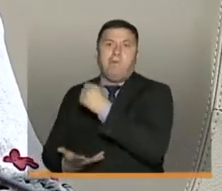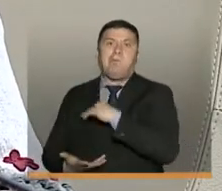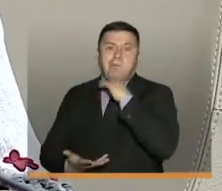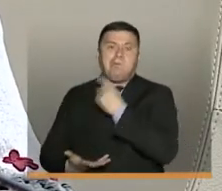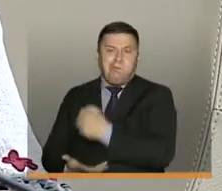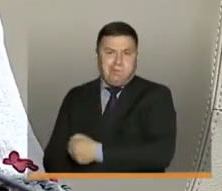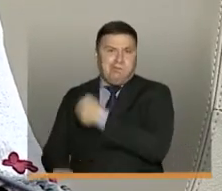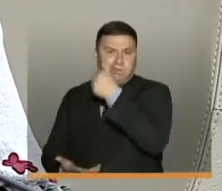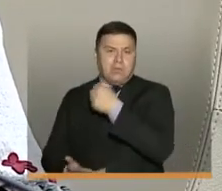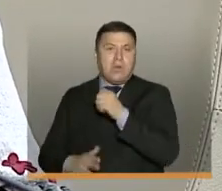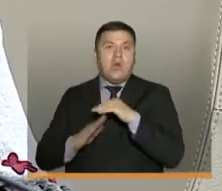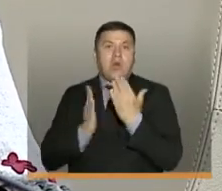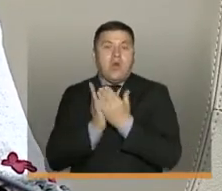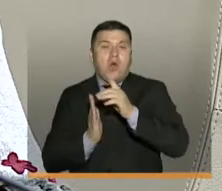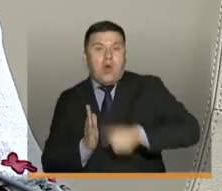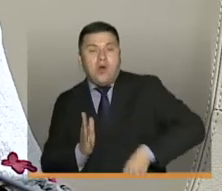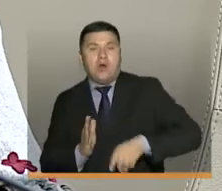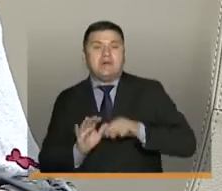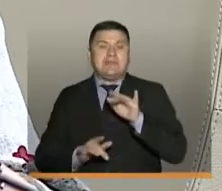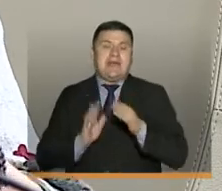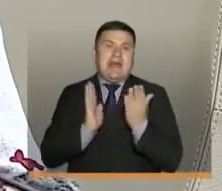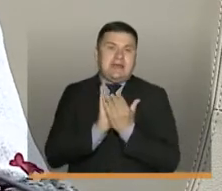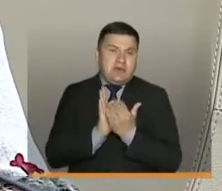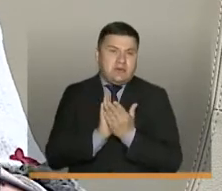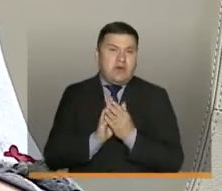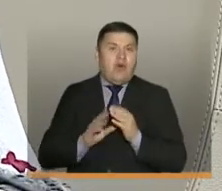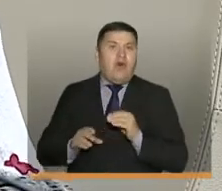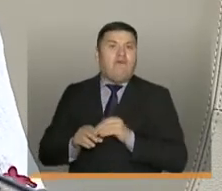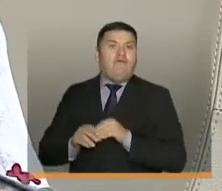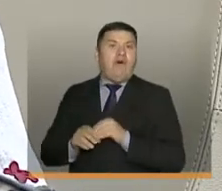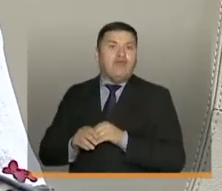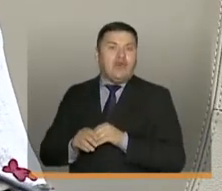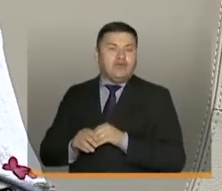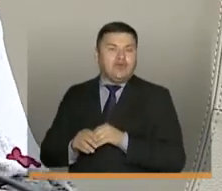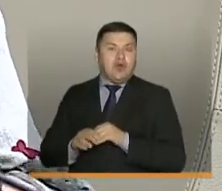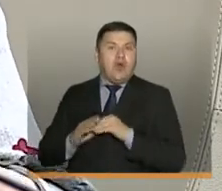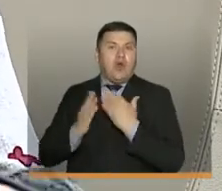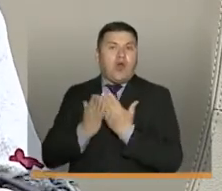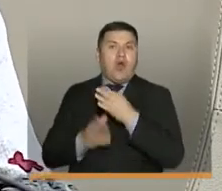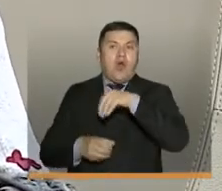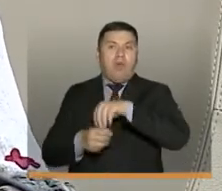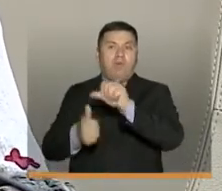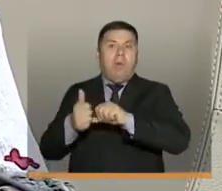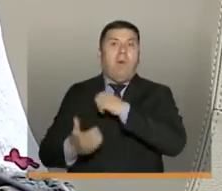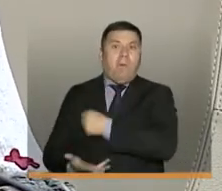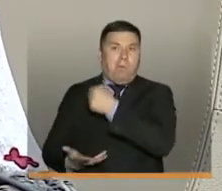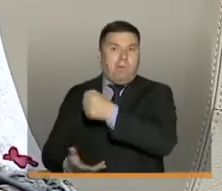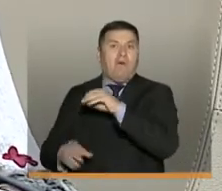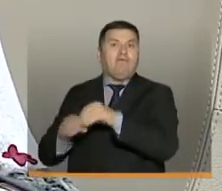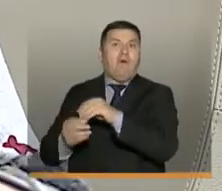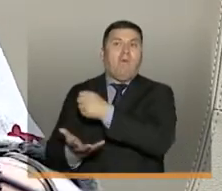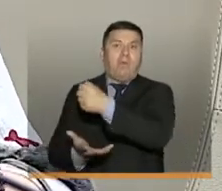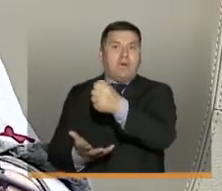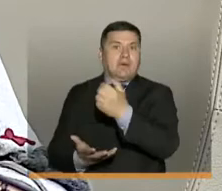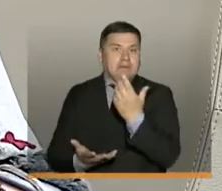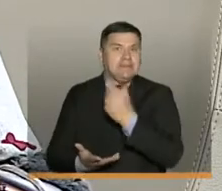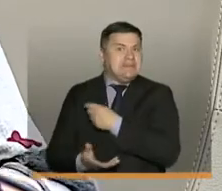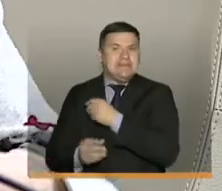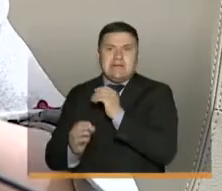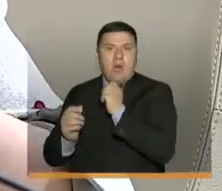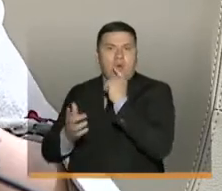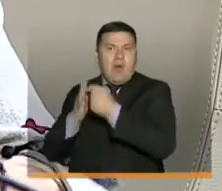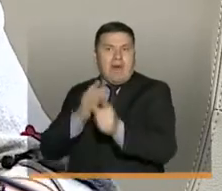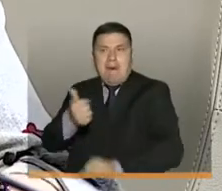presidente, ya los colegios y las secretarías de educación. Los fondos de cada uno de los colegios cuentan con recursos que ahora tenemos el reto de